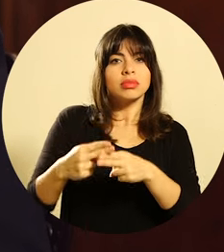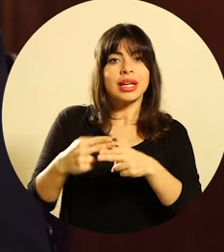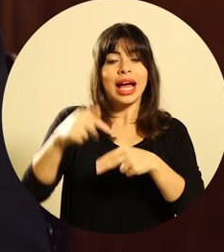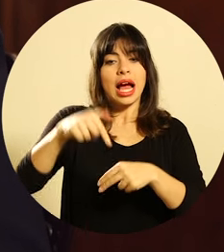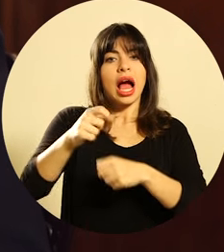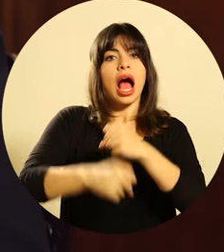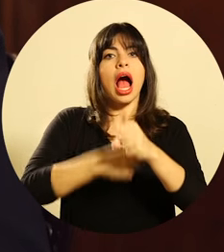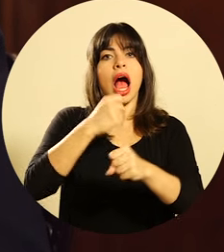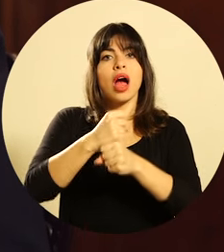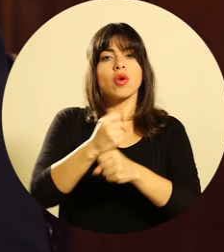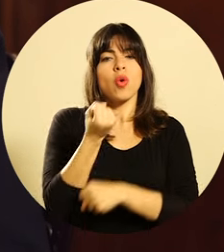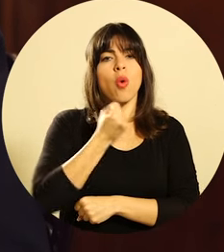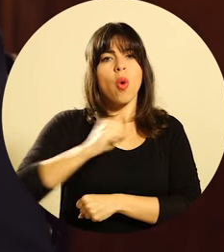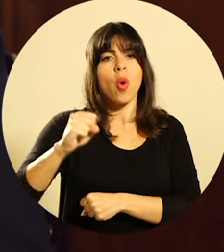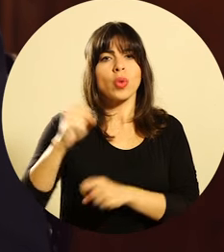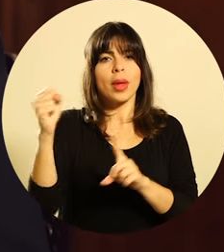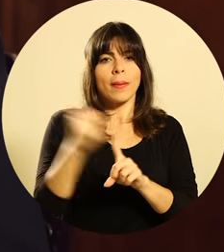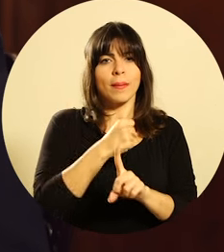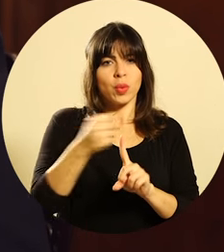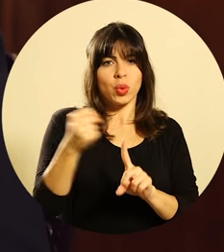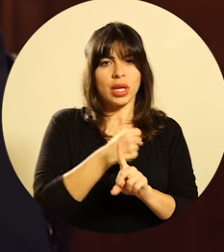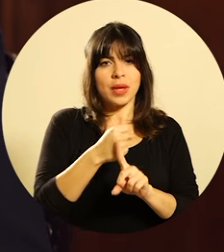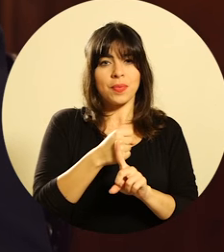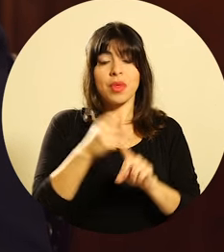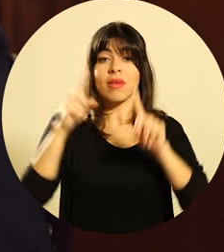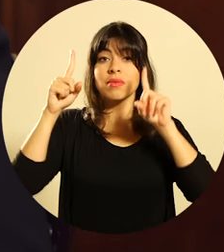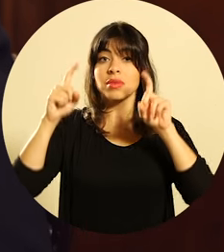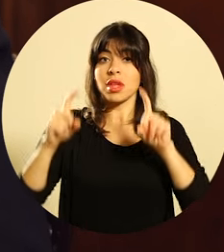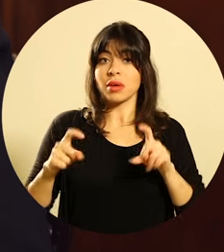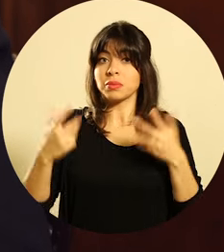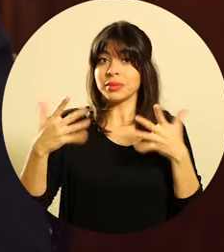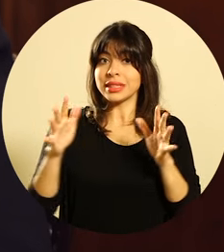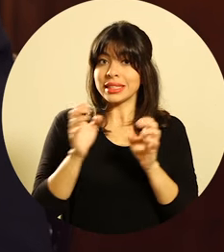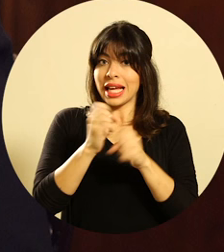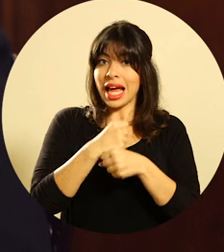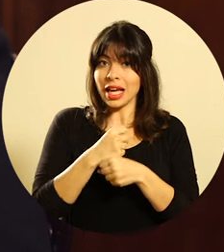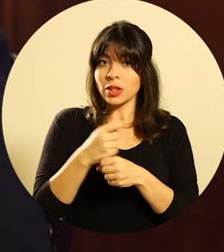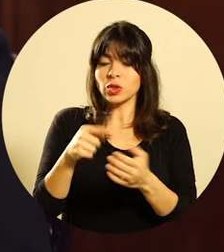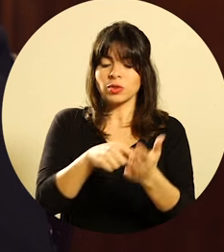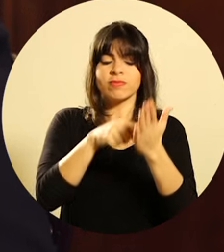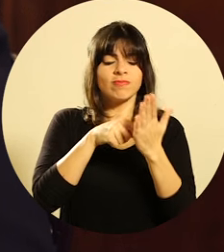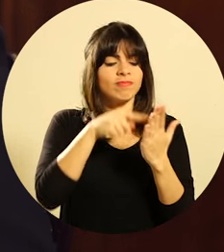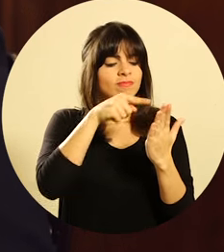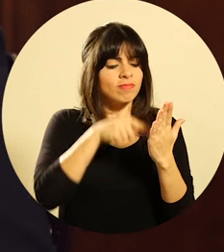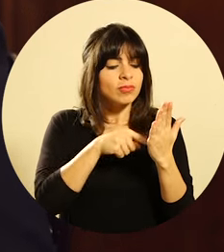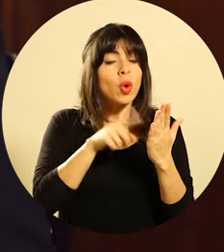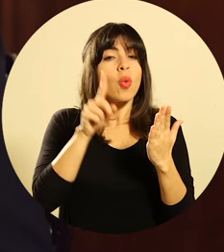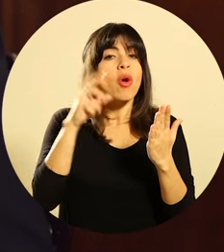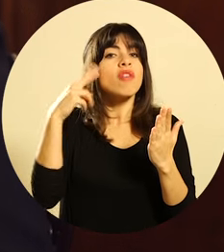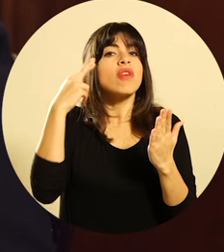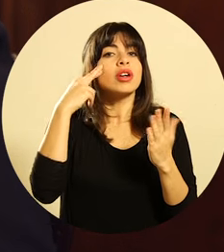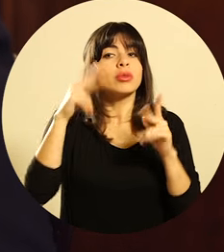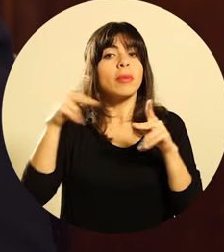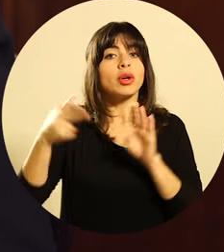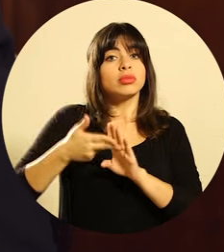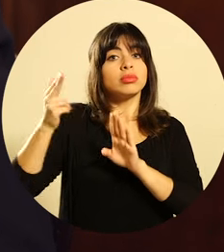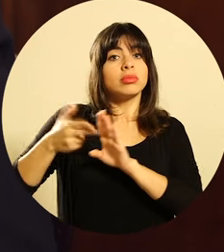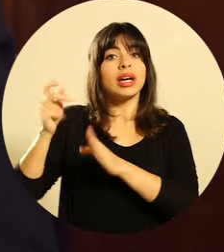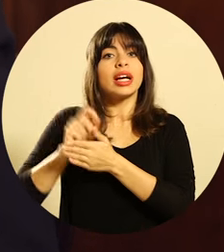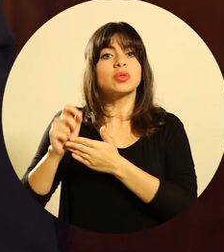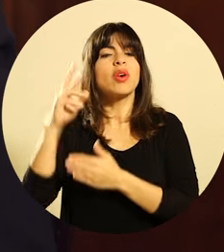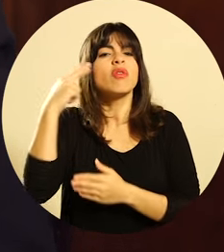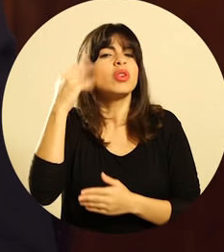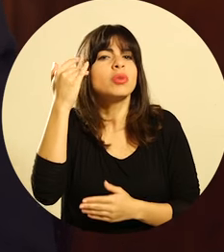denominado el año de lucha contra el bullying. El diagnóstico que hemos realizado muestra que una de las causas de abandono